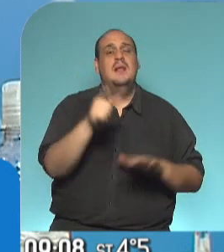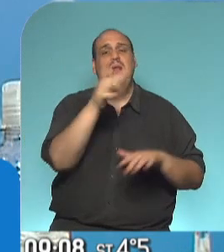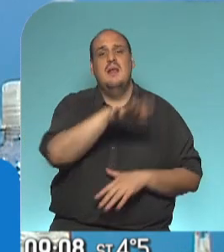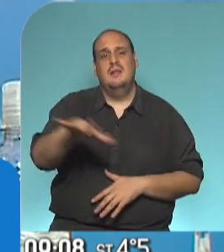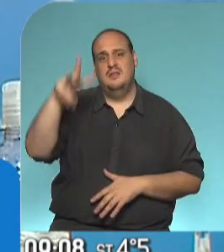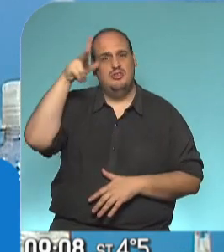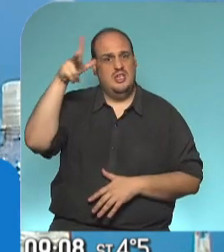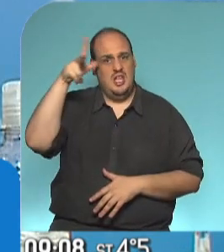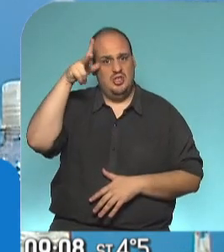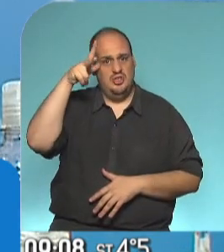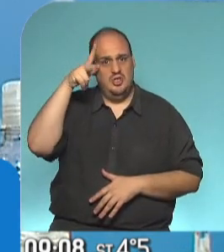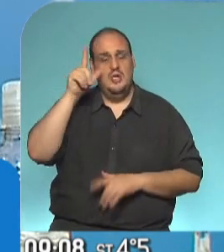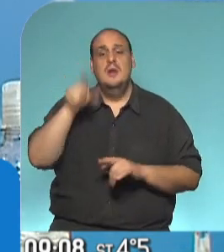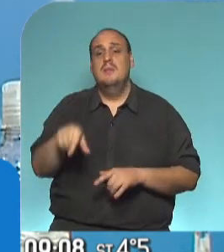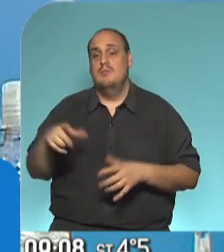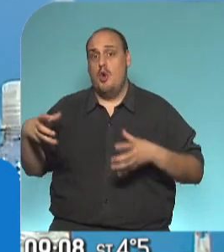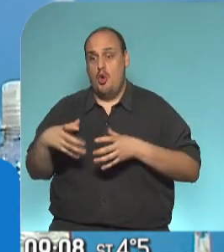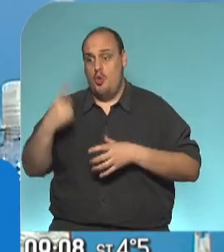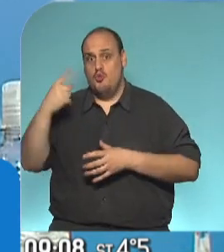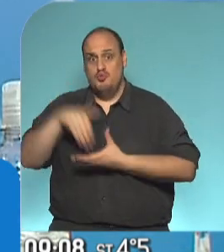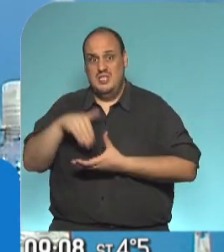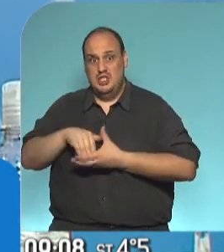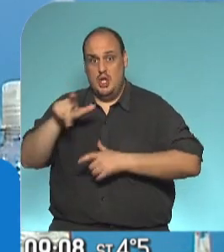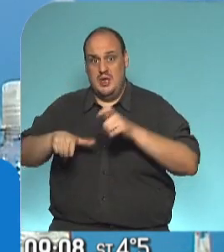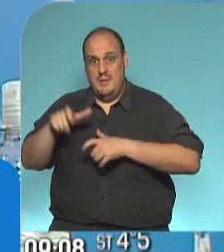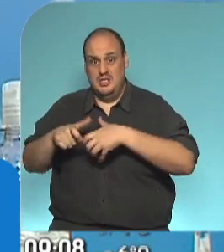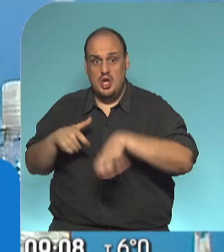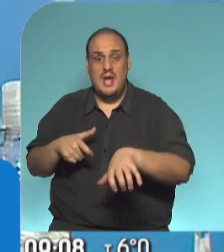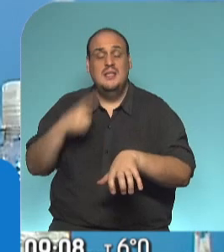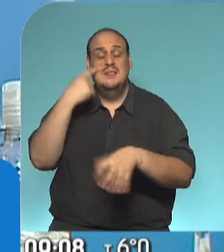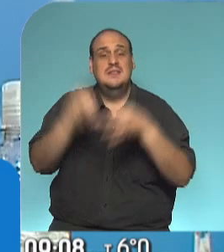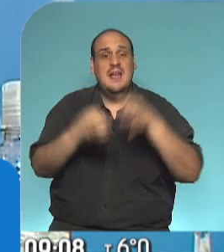16.588. Y los test por millón de habitantes que se han efectuado hasta la fecha son